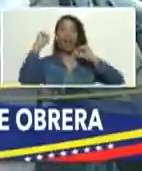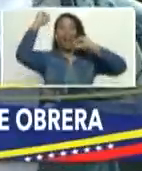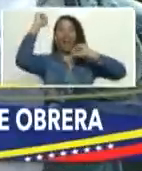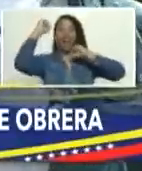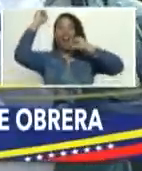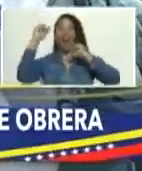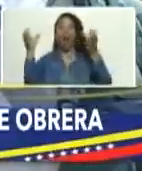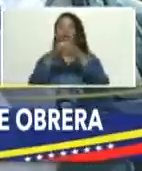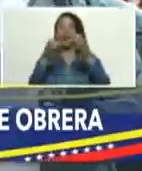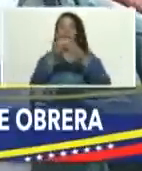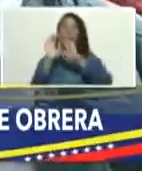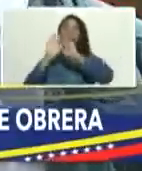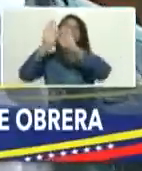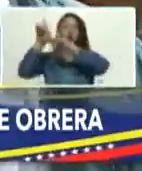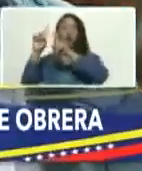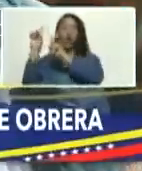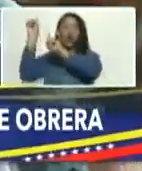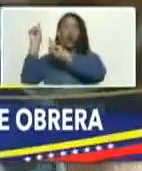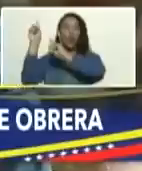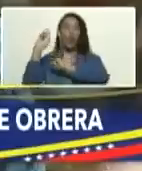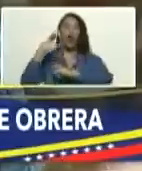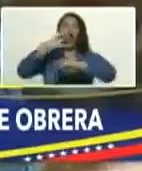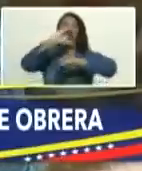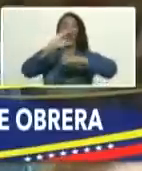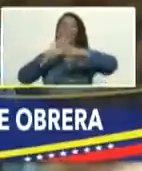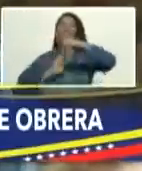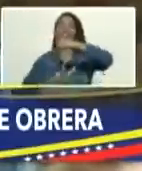vale. Ah, en la CanTV.